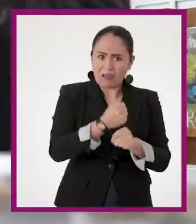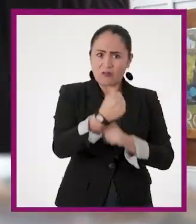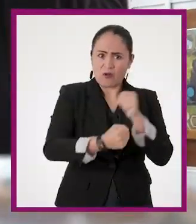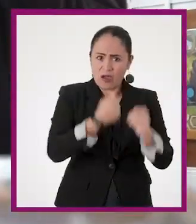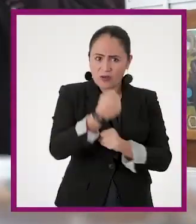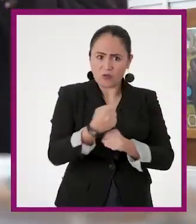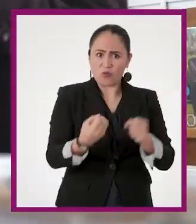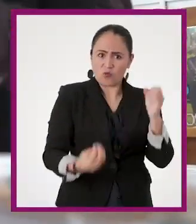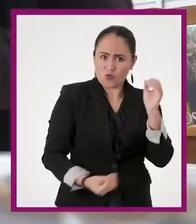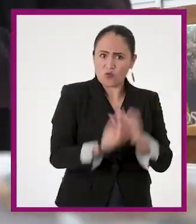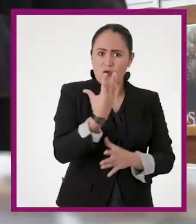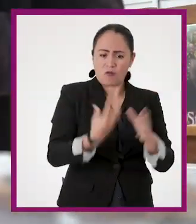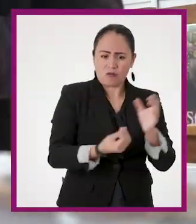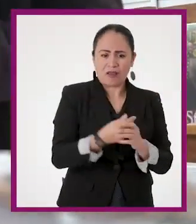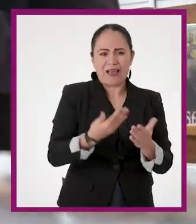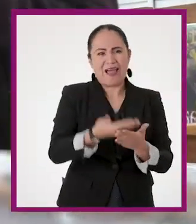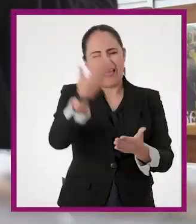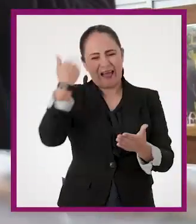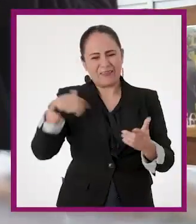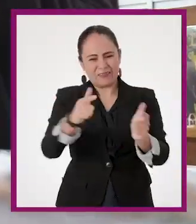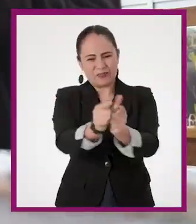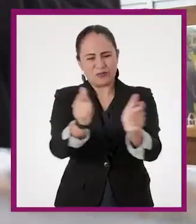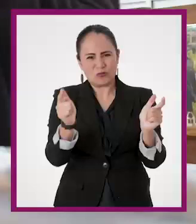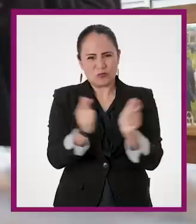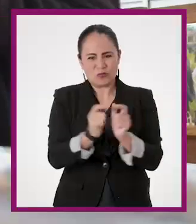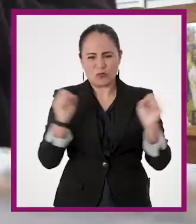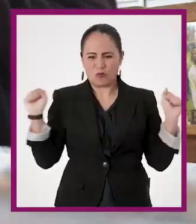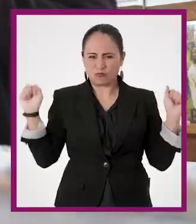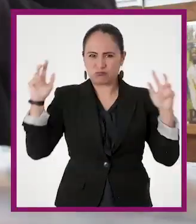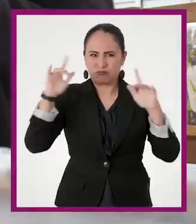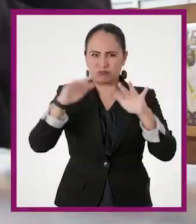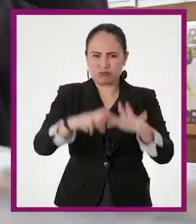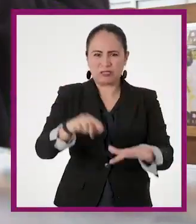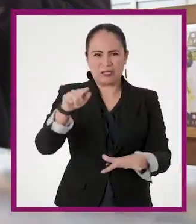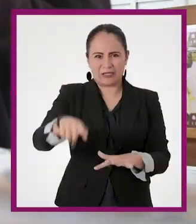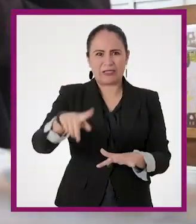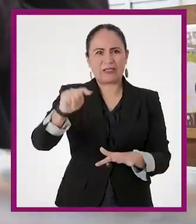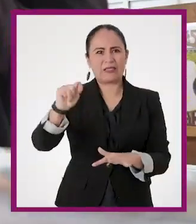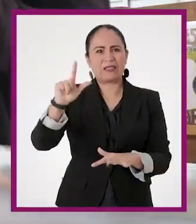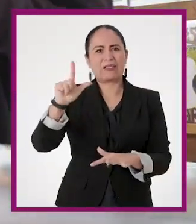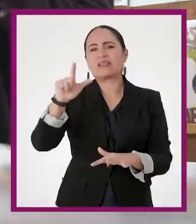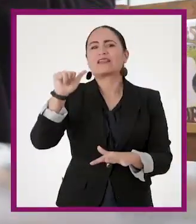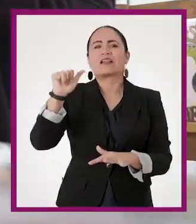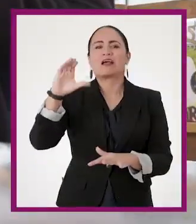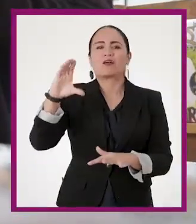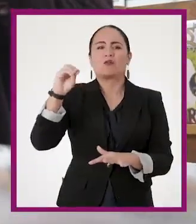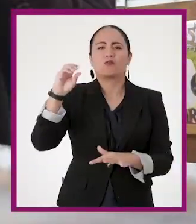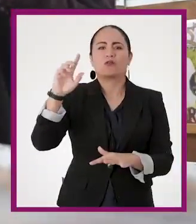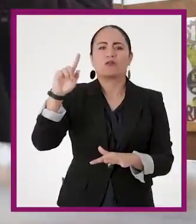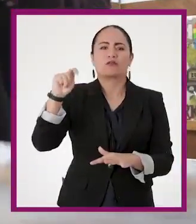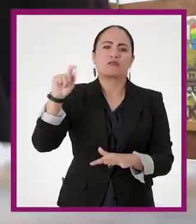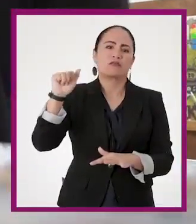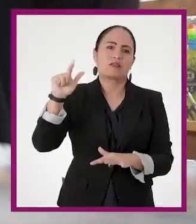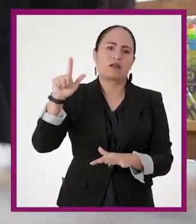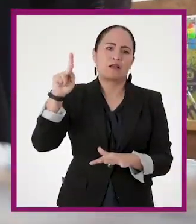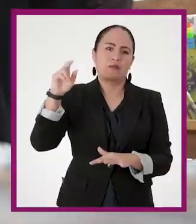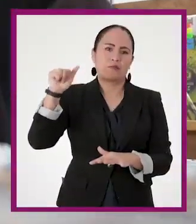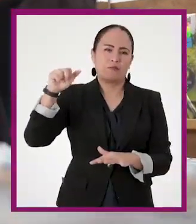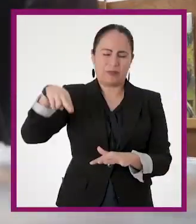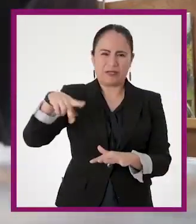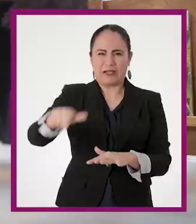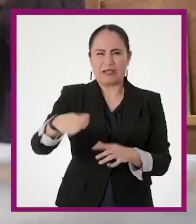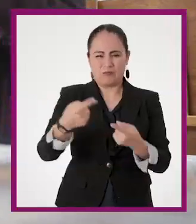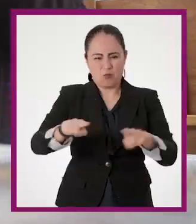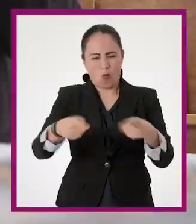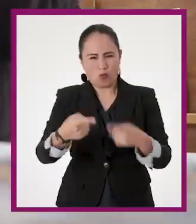renovándose, gracias a ese encuentro de jaraneros que se realiza desde hace más de 40 años en Tlacotalpan, y que podríamos decir es el epicentro del